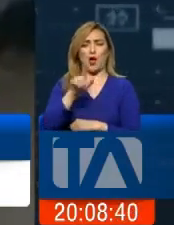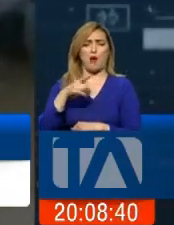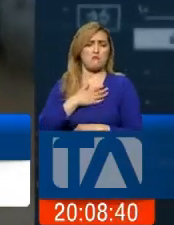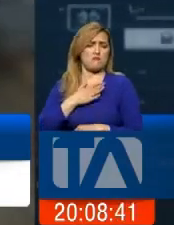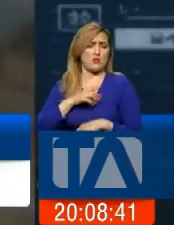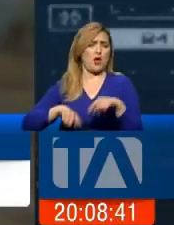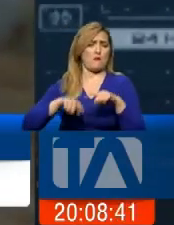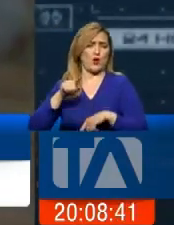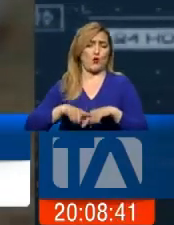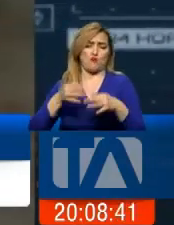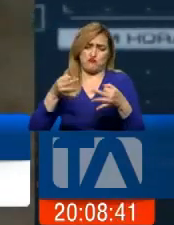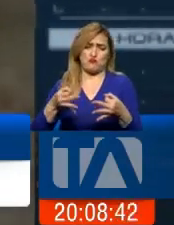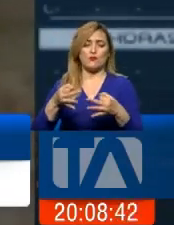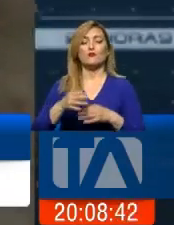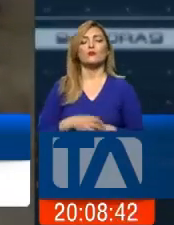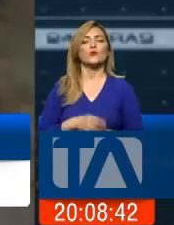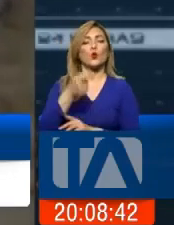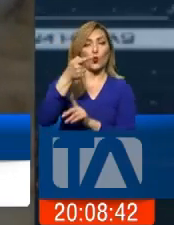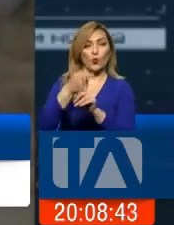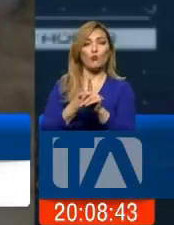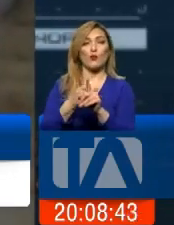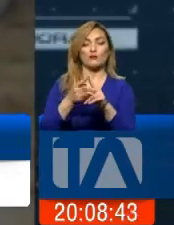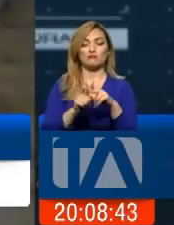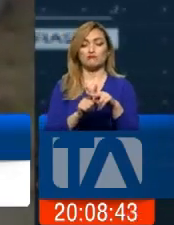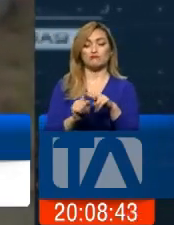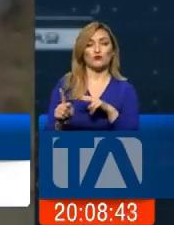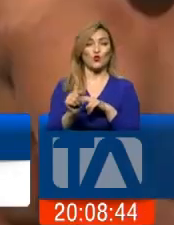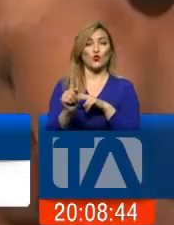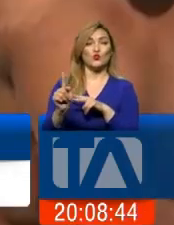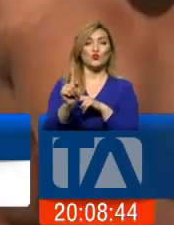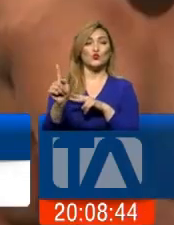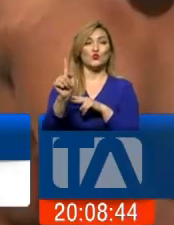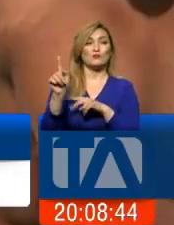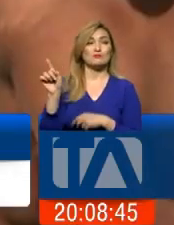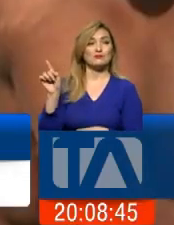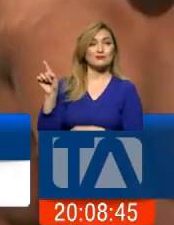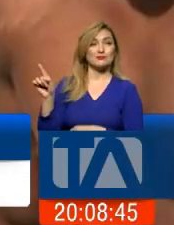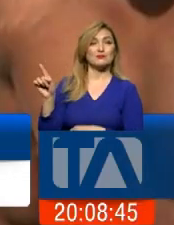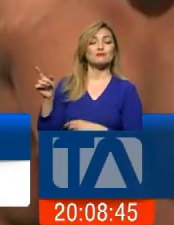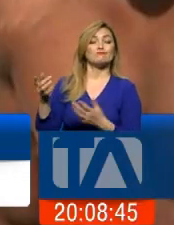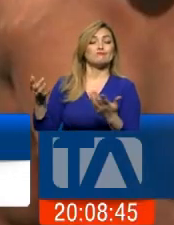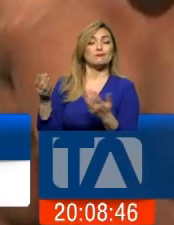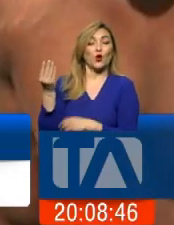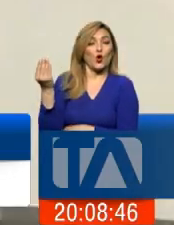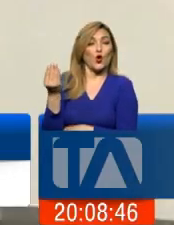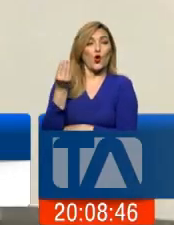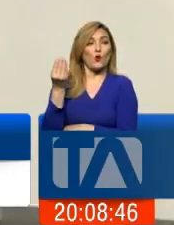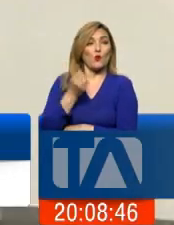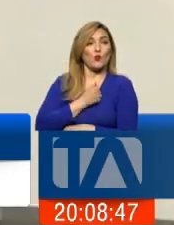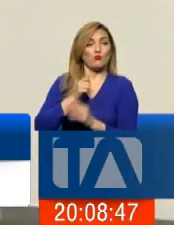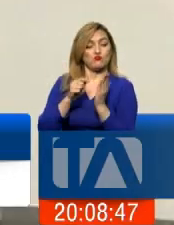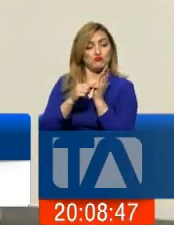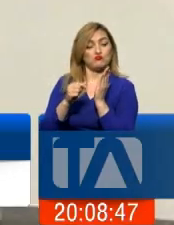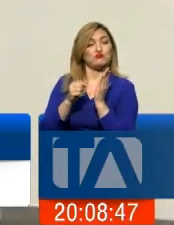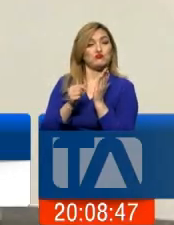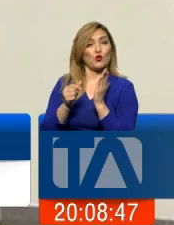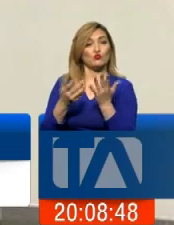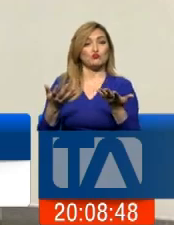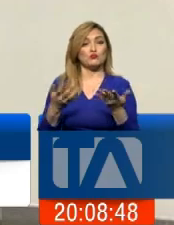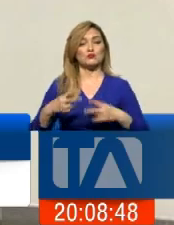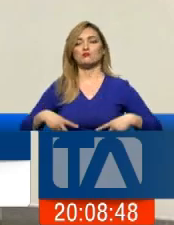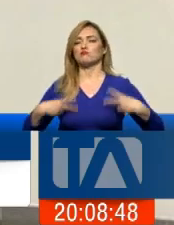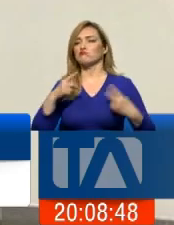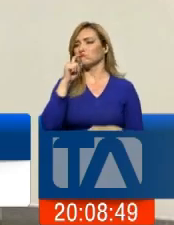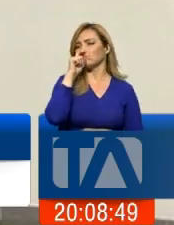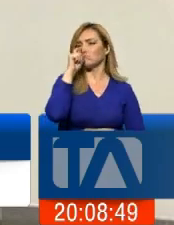amigos. Tras un poco más de un mes como prófugo de la justicia, Daniel Salcedo Bonilla, el joven accionista local, quien no disimulaba la vida